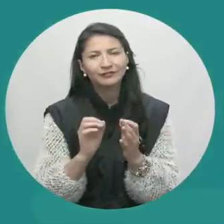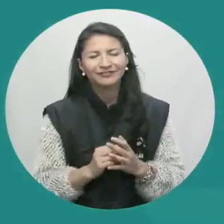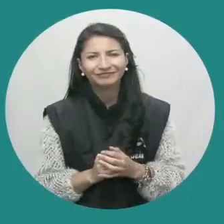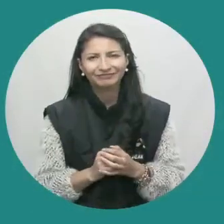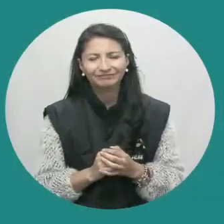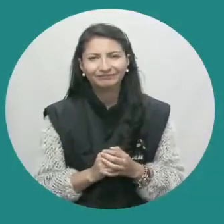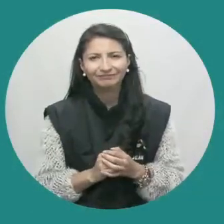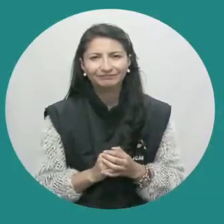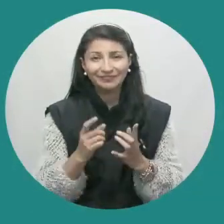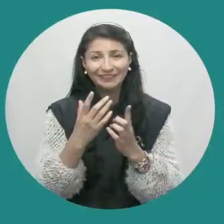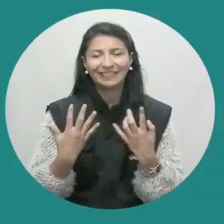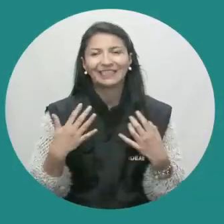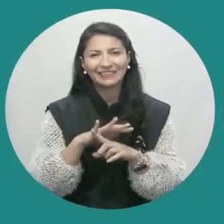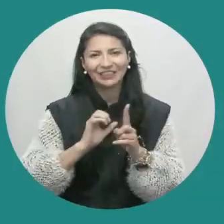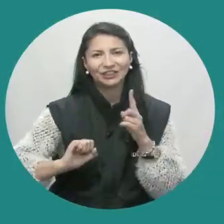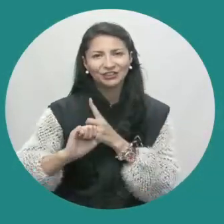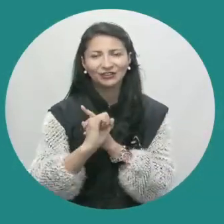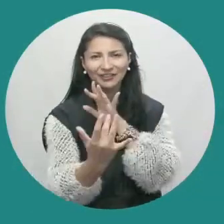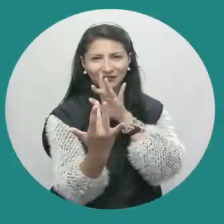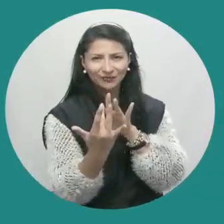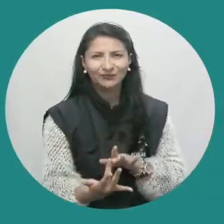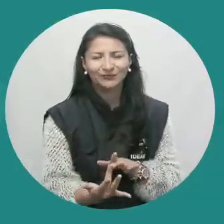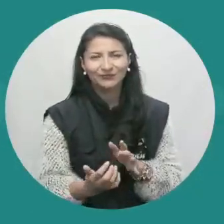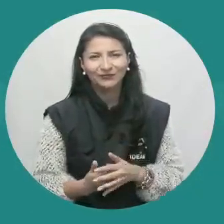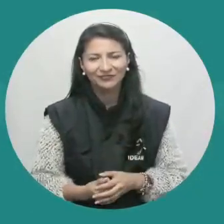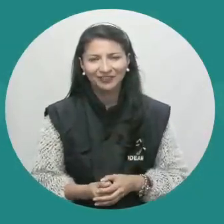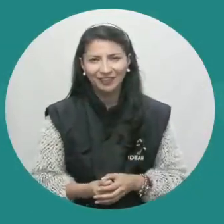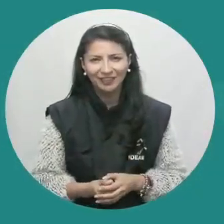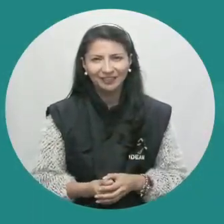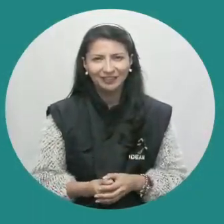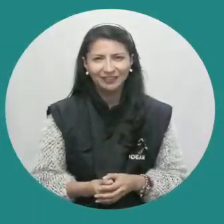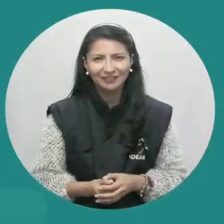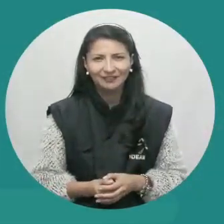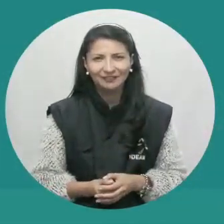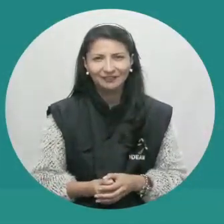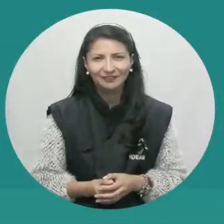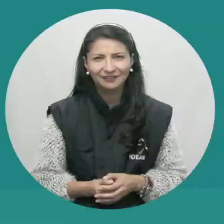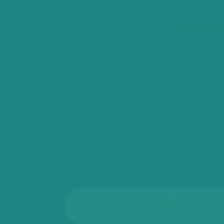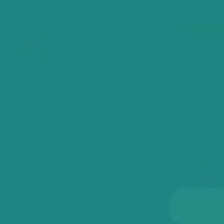y muchas opciones de interacción. Síganos a través de nuestras redes sociales.